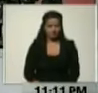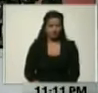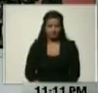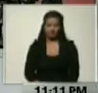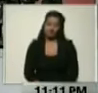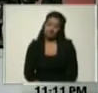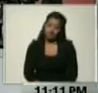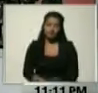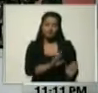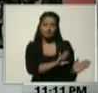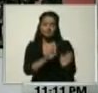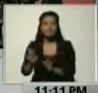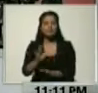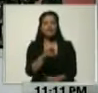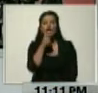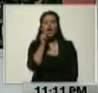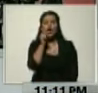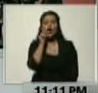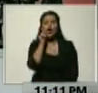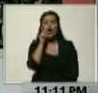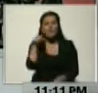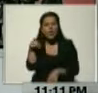El patriota Loro Viejo nos informa.